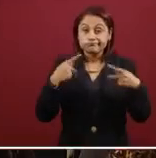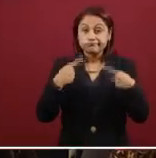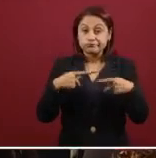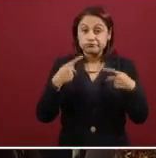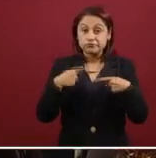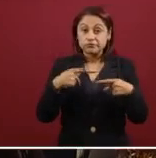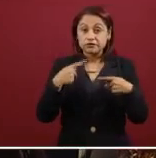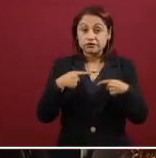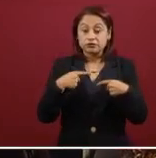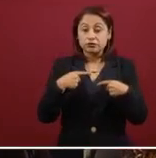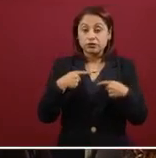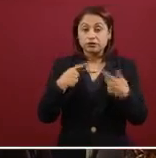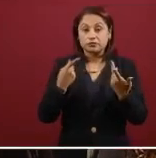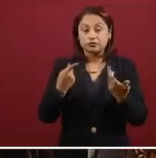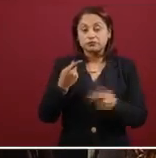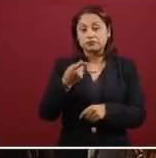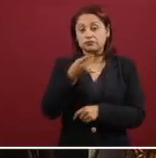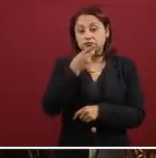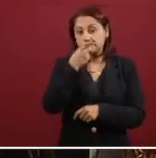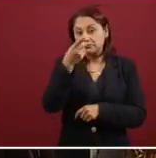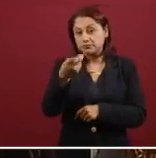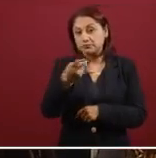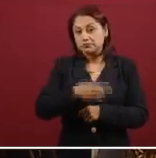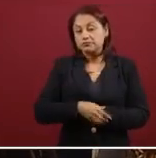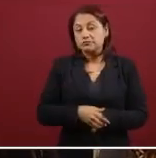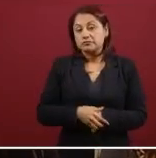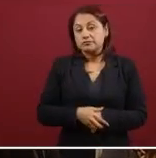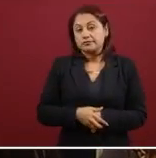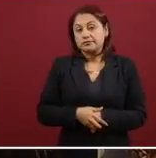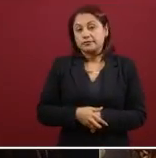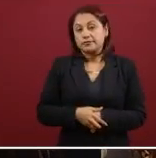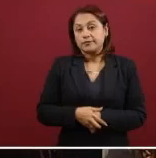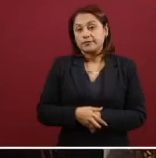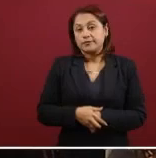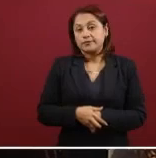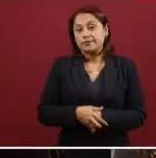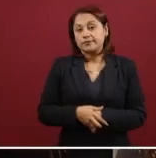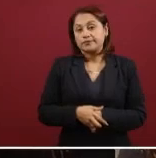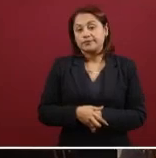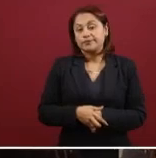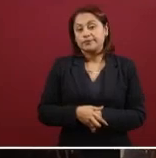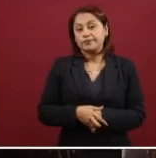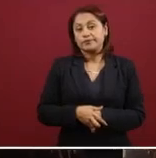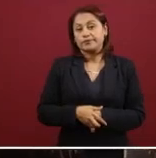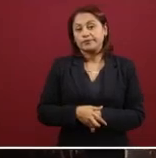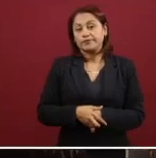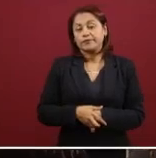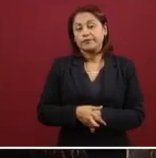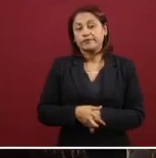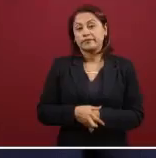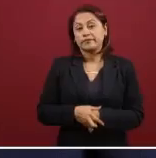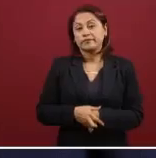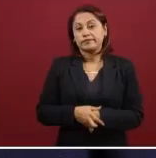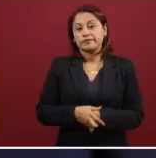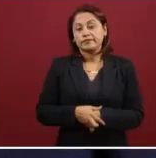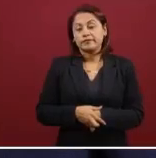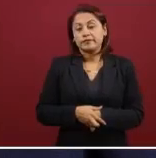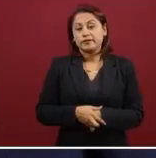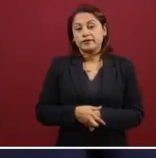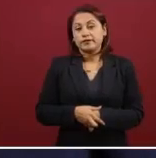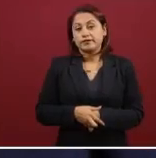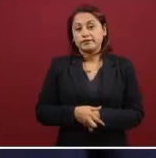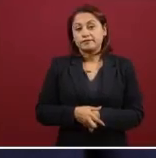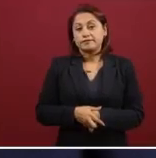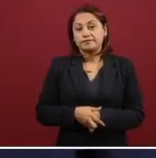es trascendente en cuanto